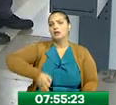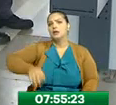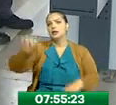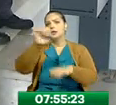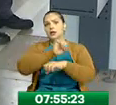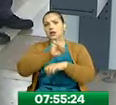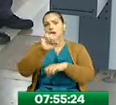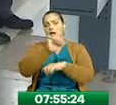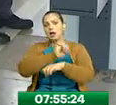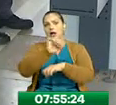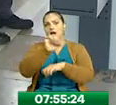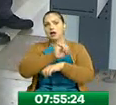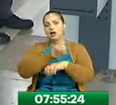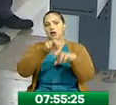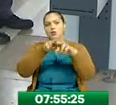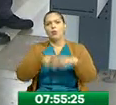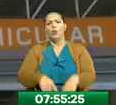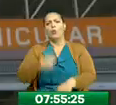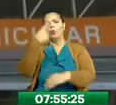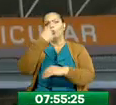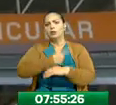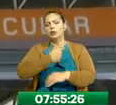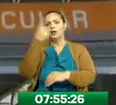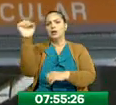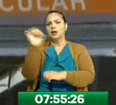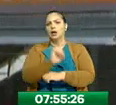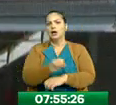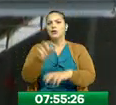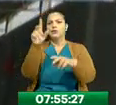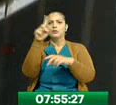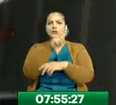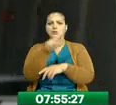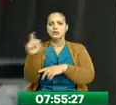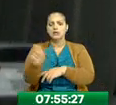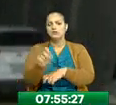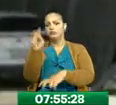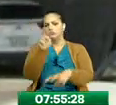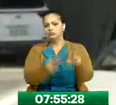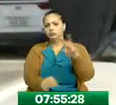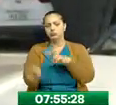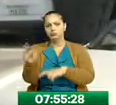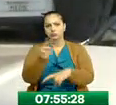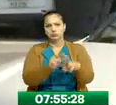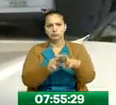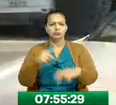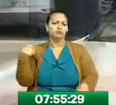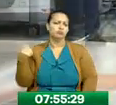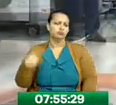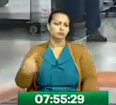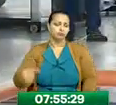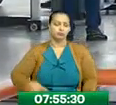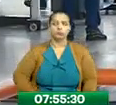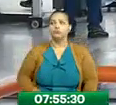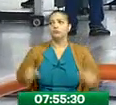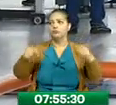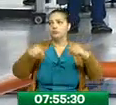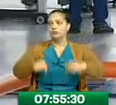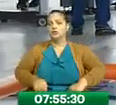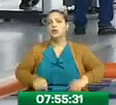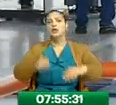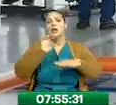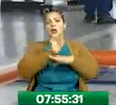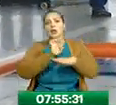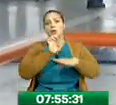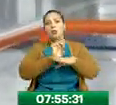de 100 personas a diario. Según la Agencia Nacional de Tránsito, en el país existen 40 cantones que cuentan